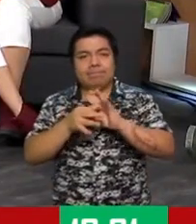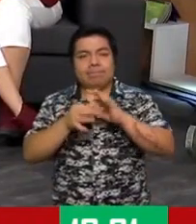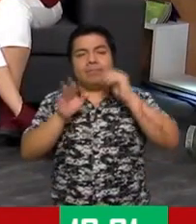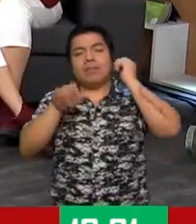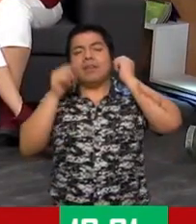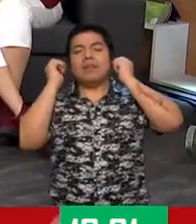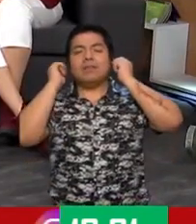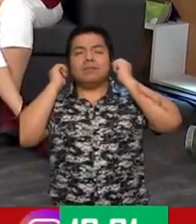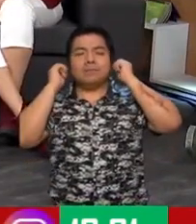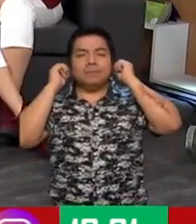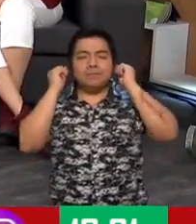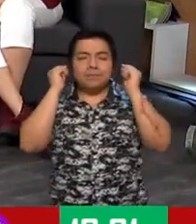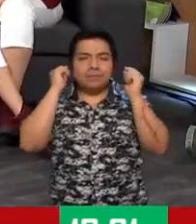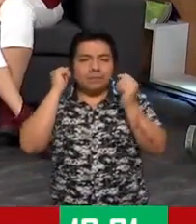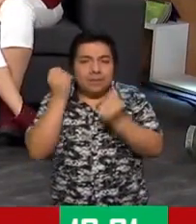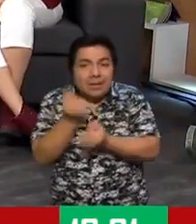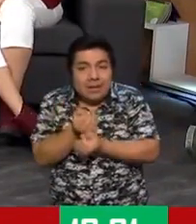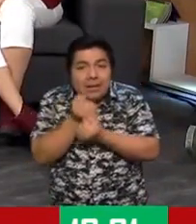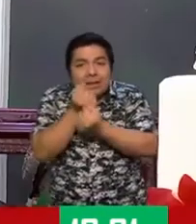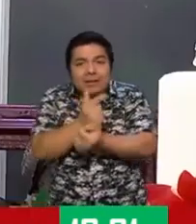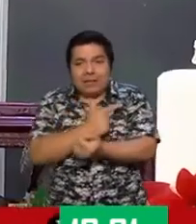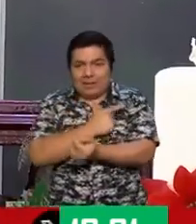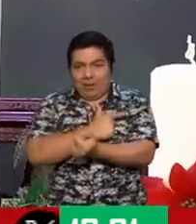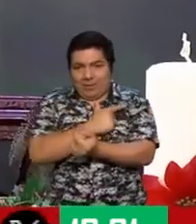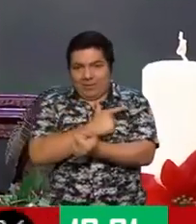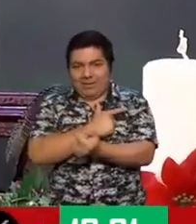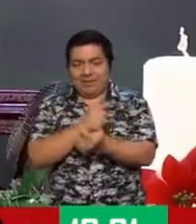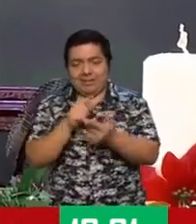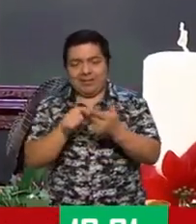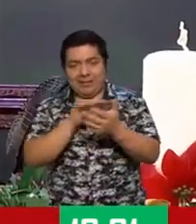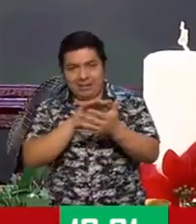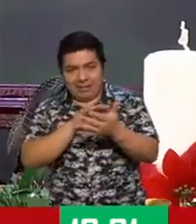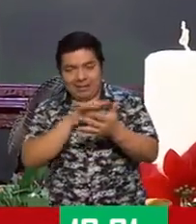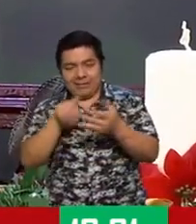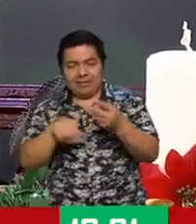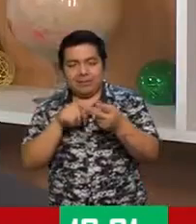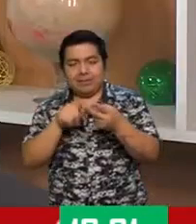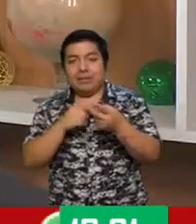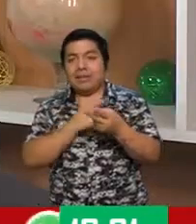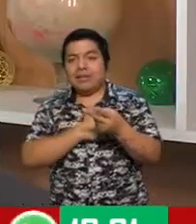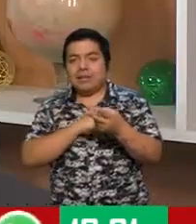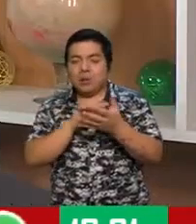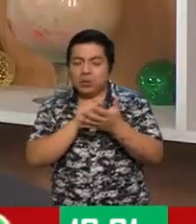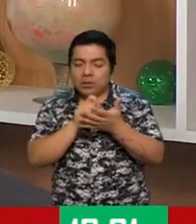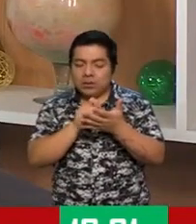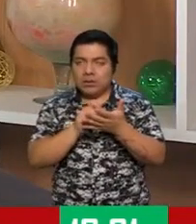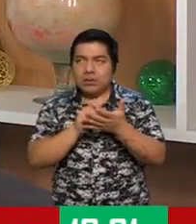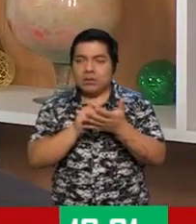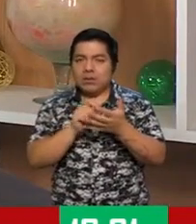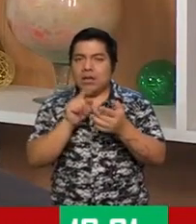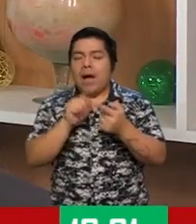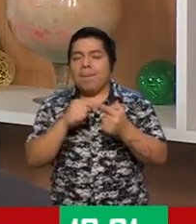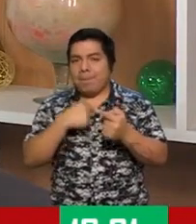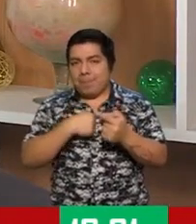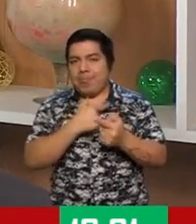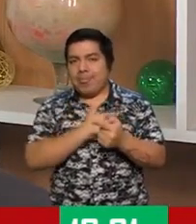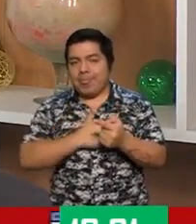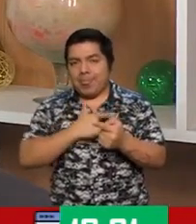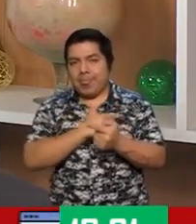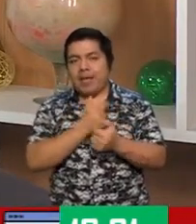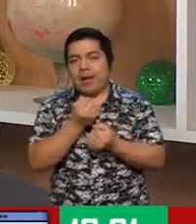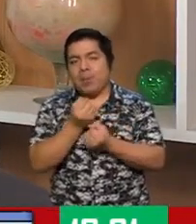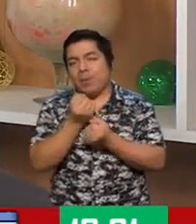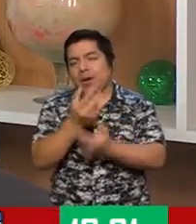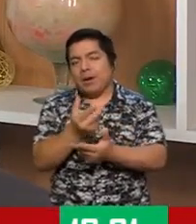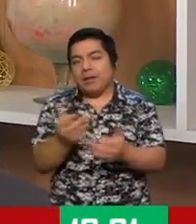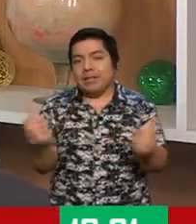de poesía es la que más te gusta leer y la que más te gusta escribir? Me gusta mucho la poesía con